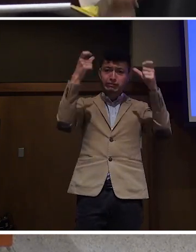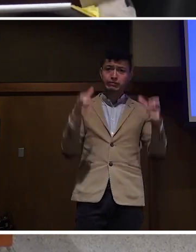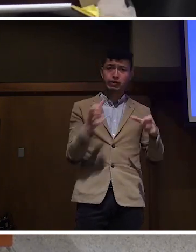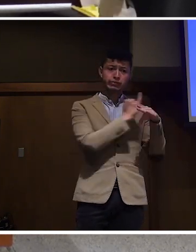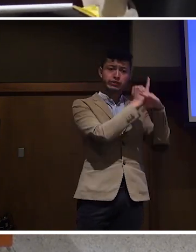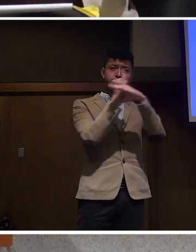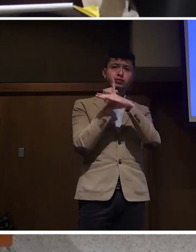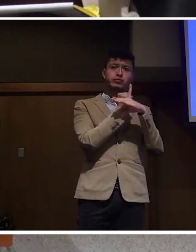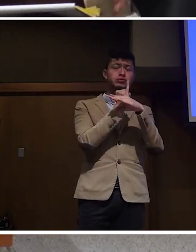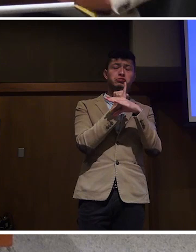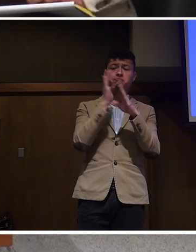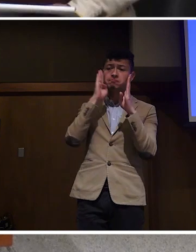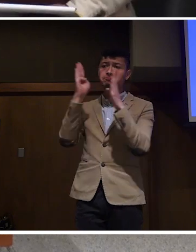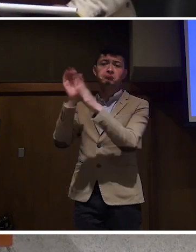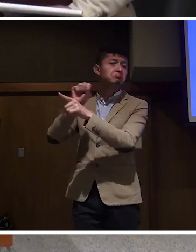sino